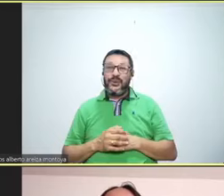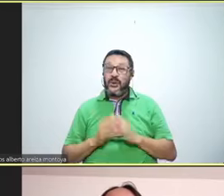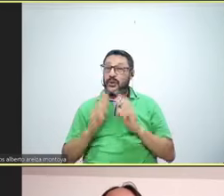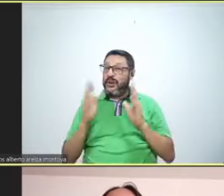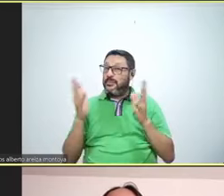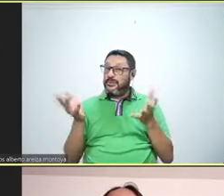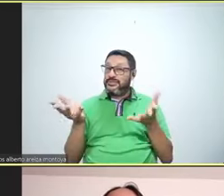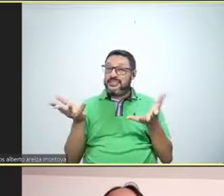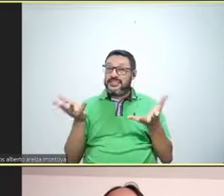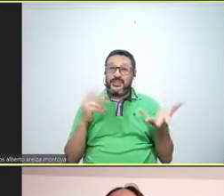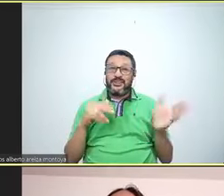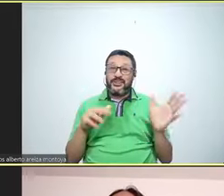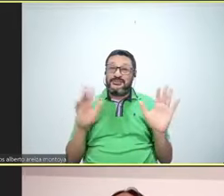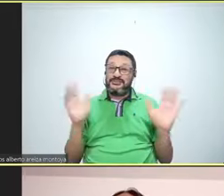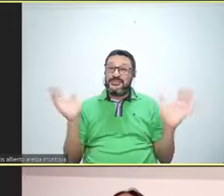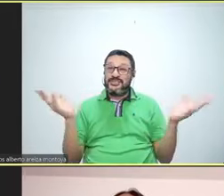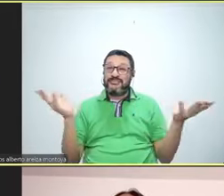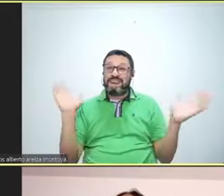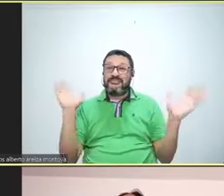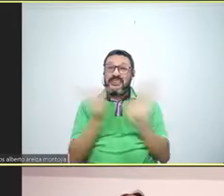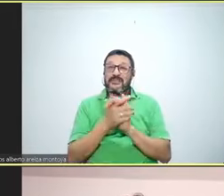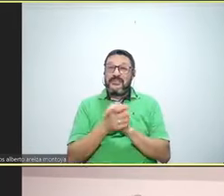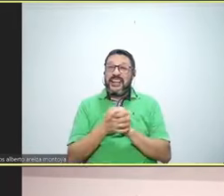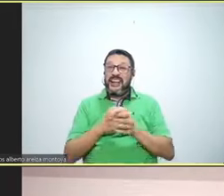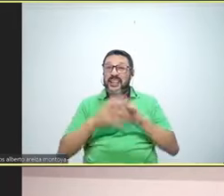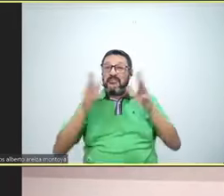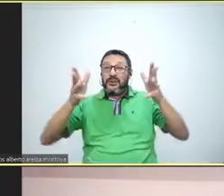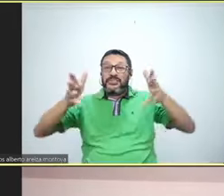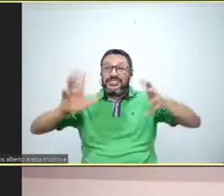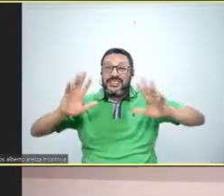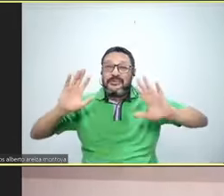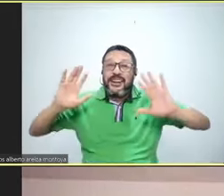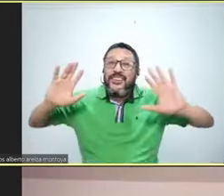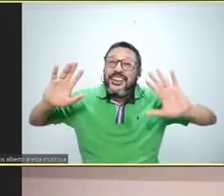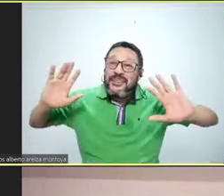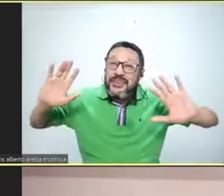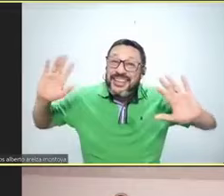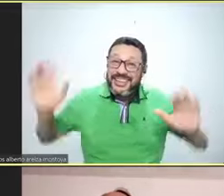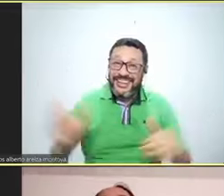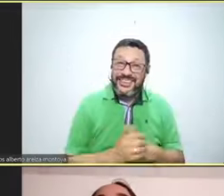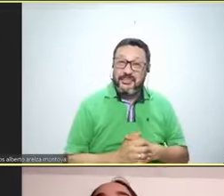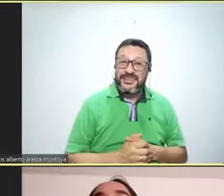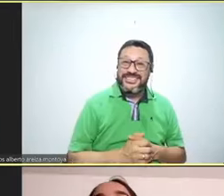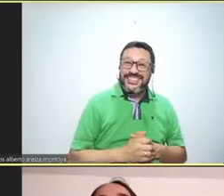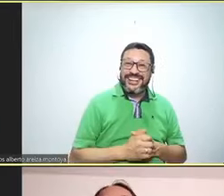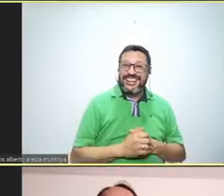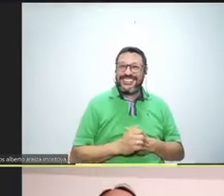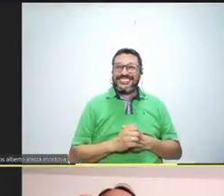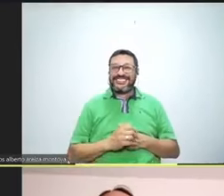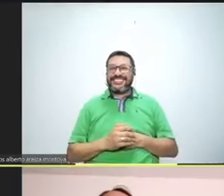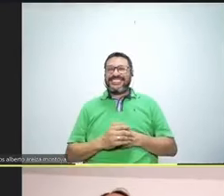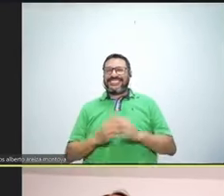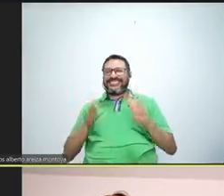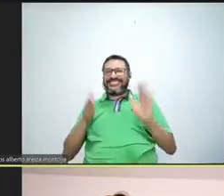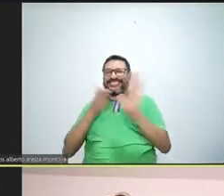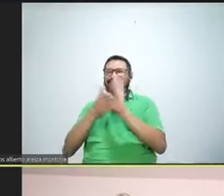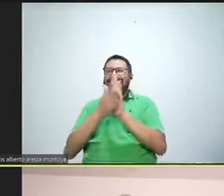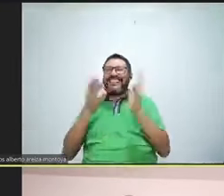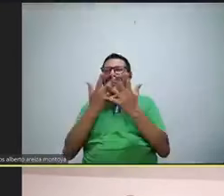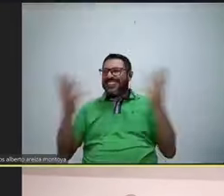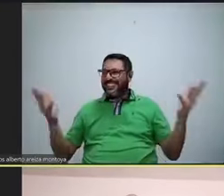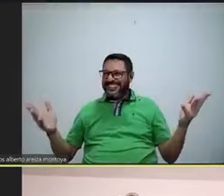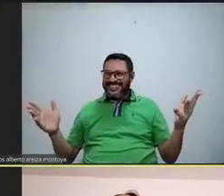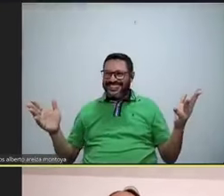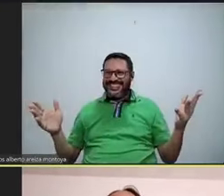con color a postre y con cara de postre. Fue lo que me tienes que pensar.